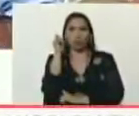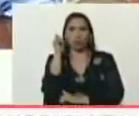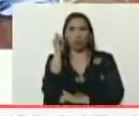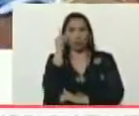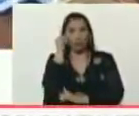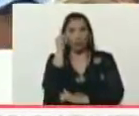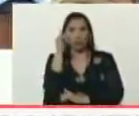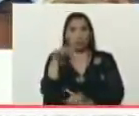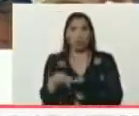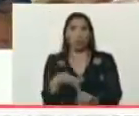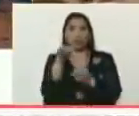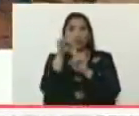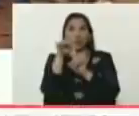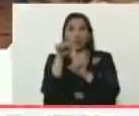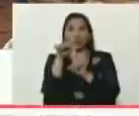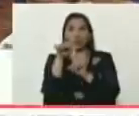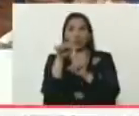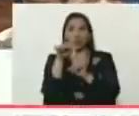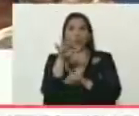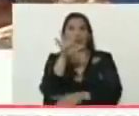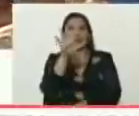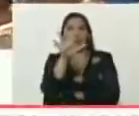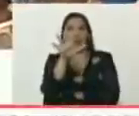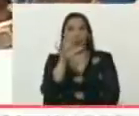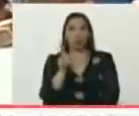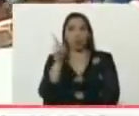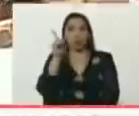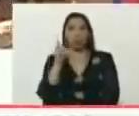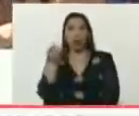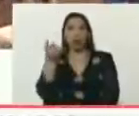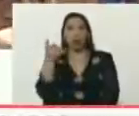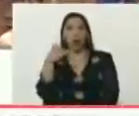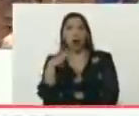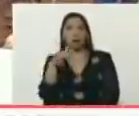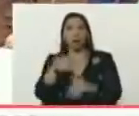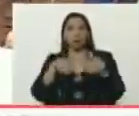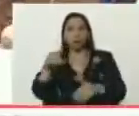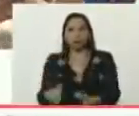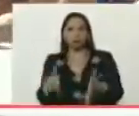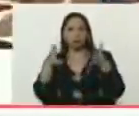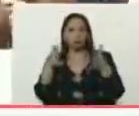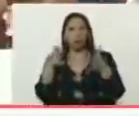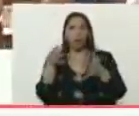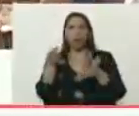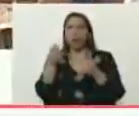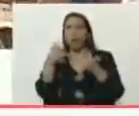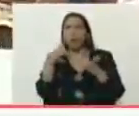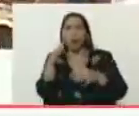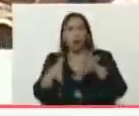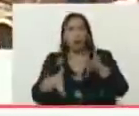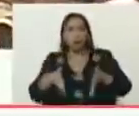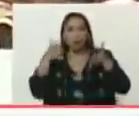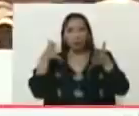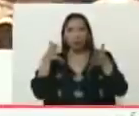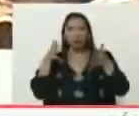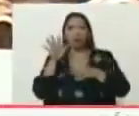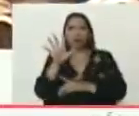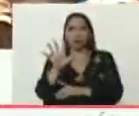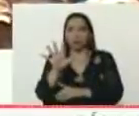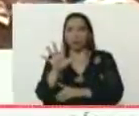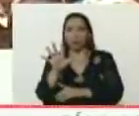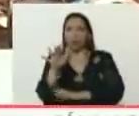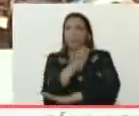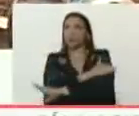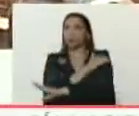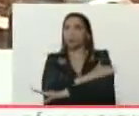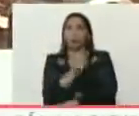Yaracuy elige 5 diputados. ¿Cuántos vamos a sacar? ¿Cuántos? A la derecha no se